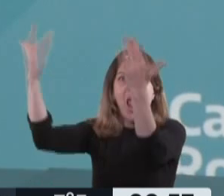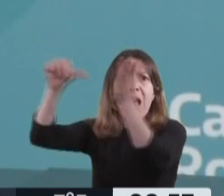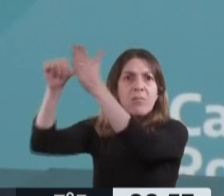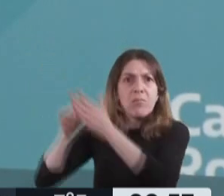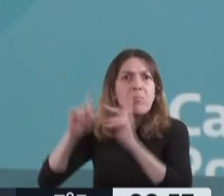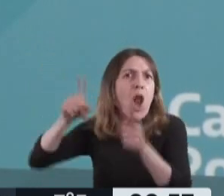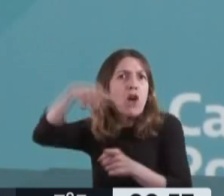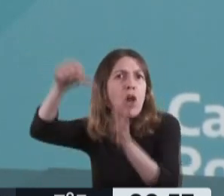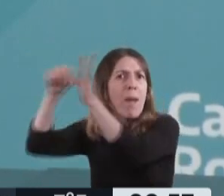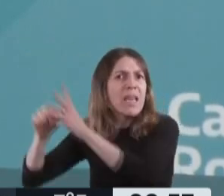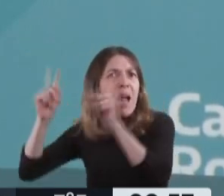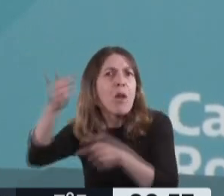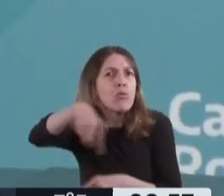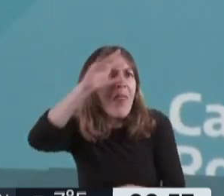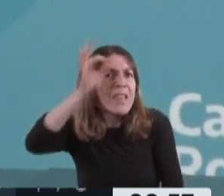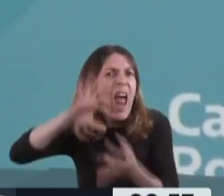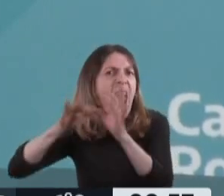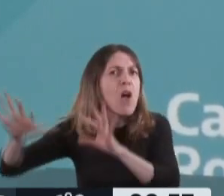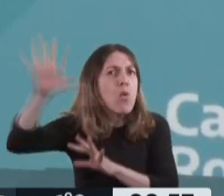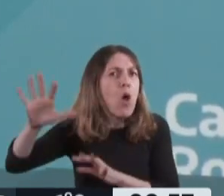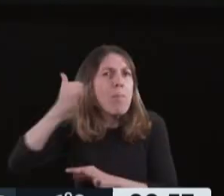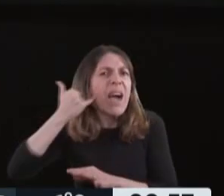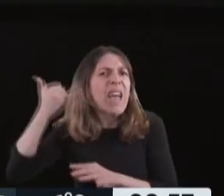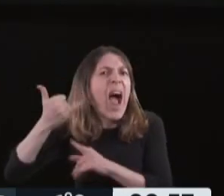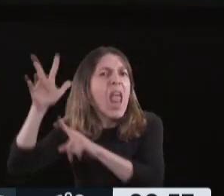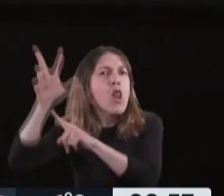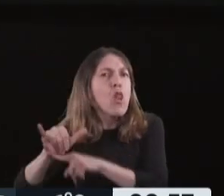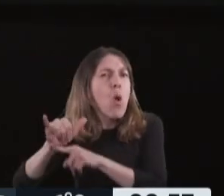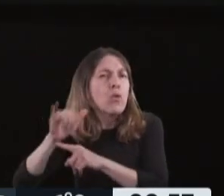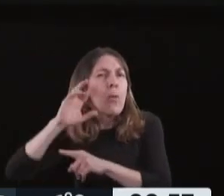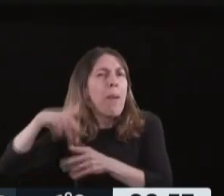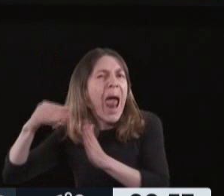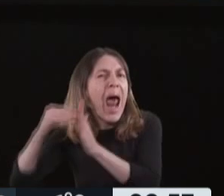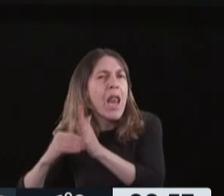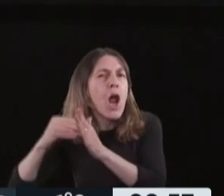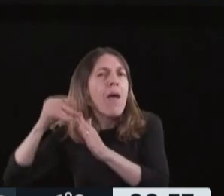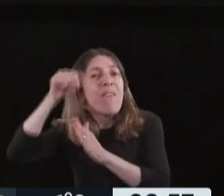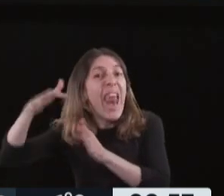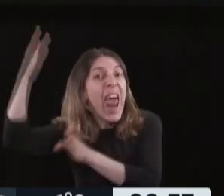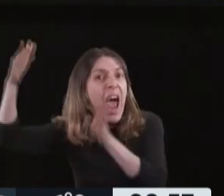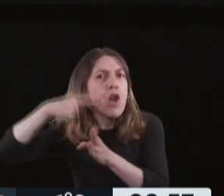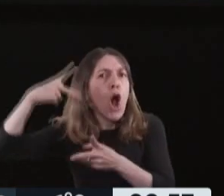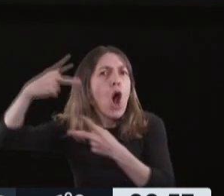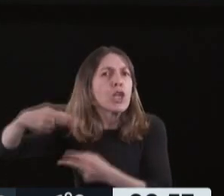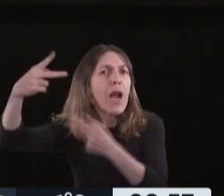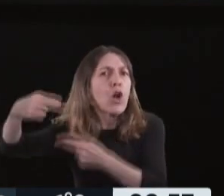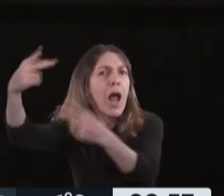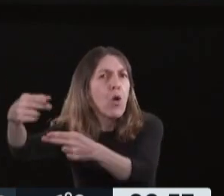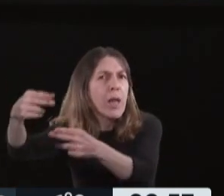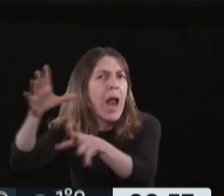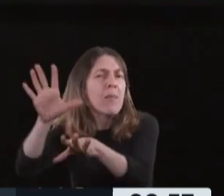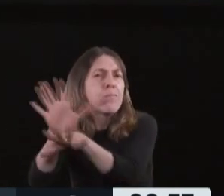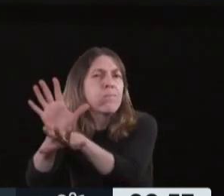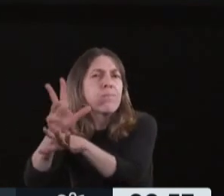los países del mundo ustedes saben que en europa ya anunciaron cortes programados de energía y ahora el verano y están anunciando probablemente escasez